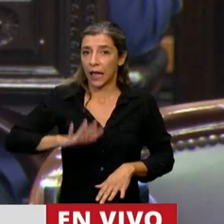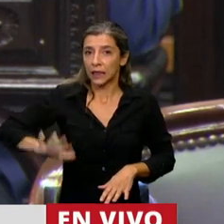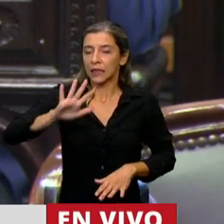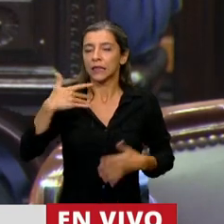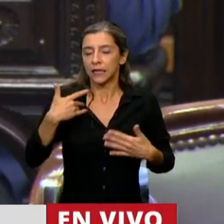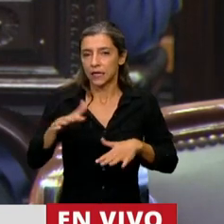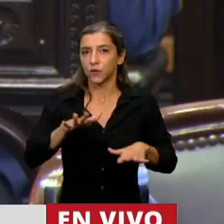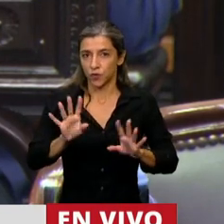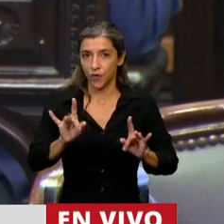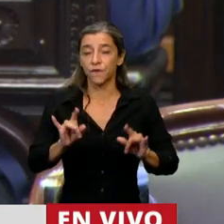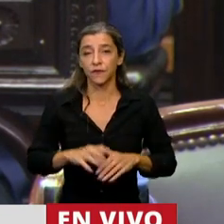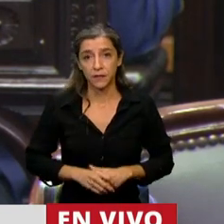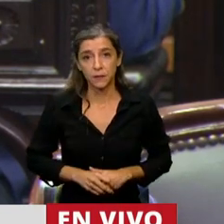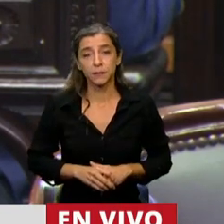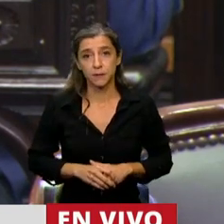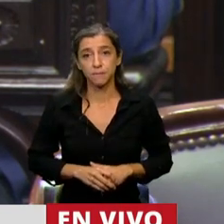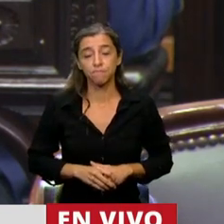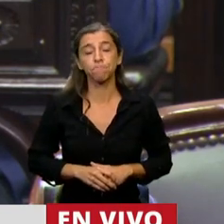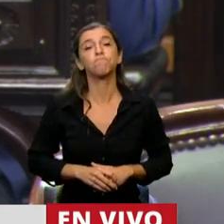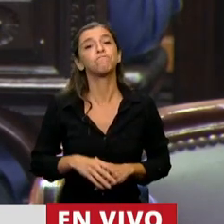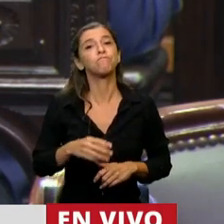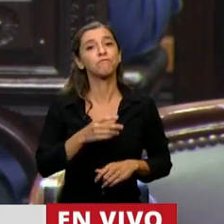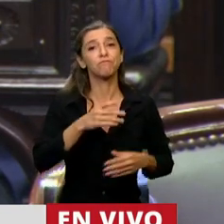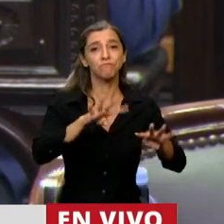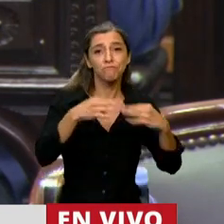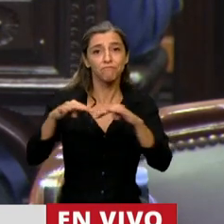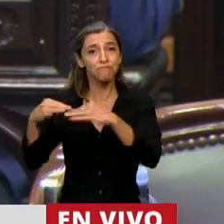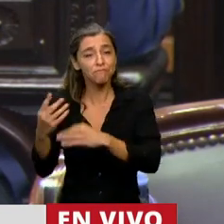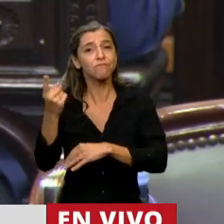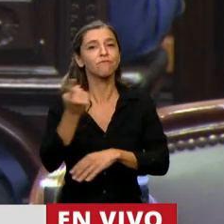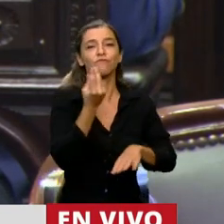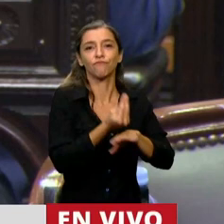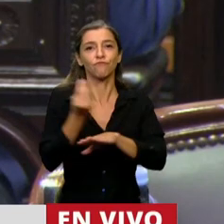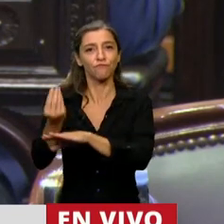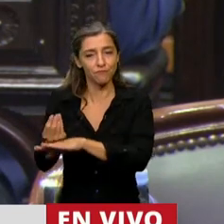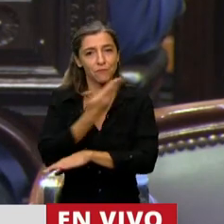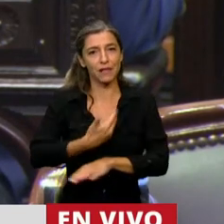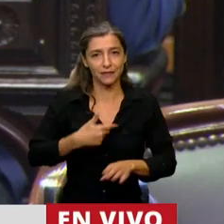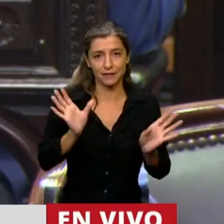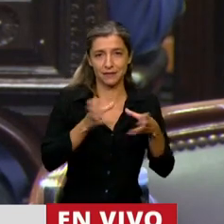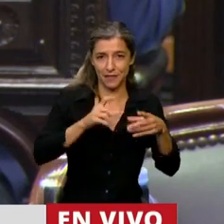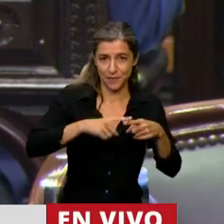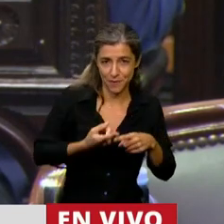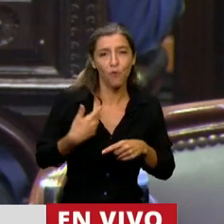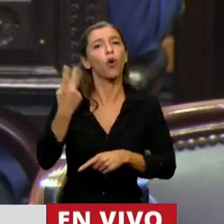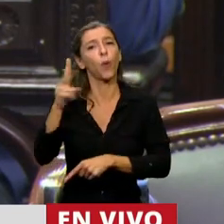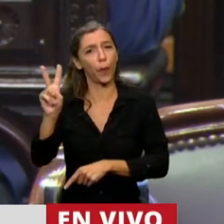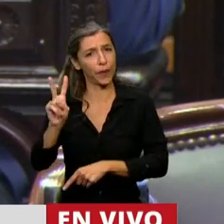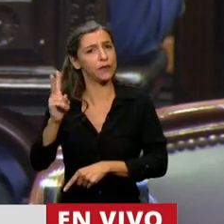En ambas cámaras fue presidente de nuestro bloque, fue vicepresidente de este cuerpo